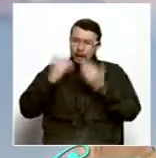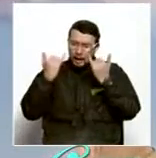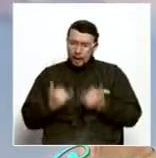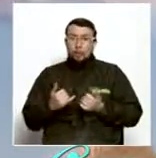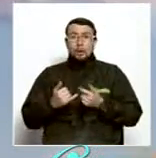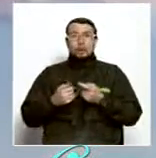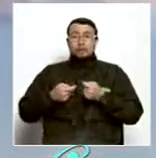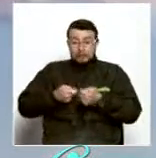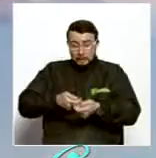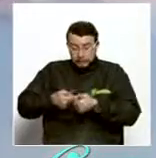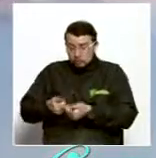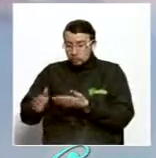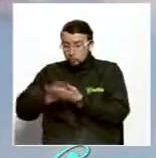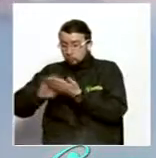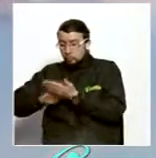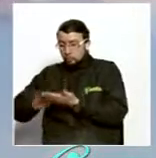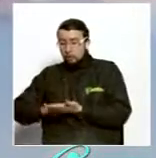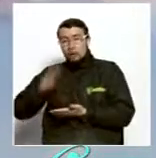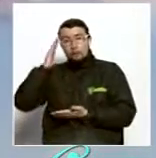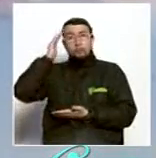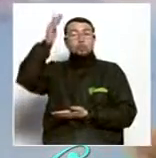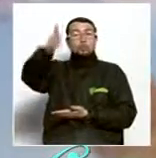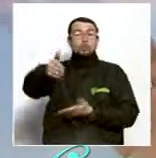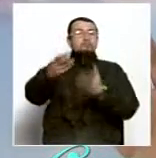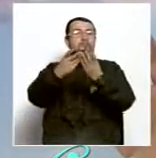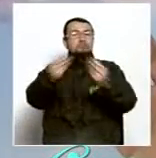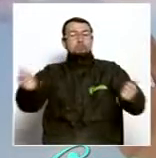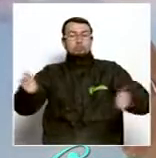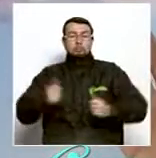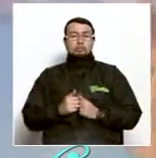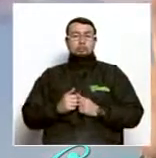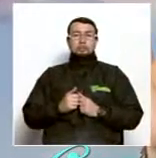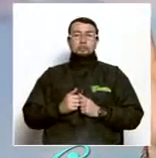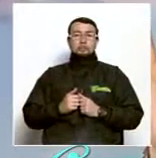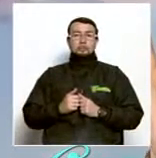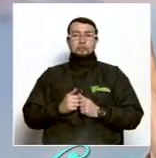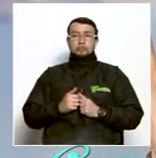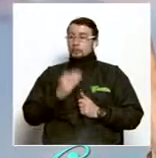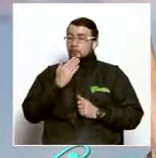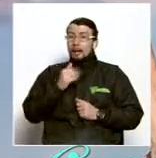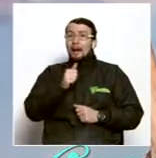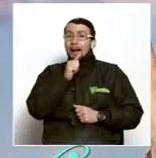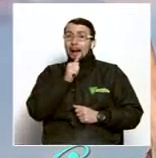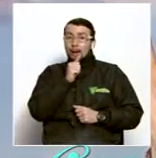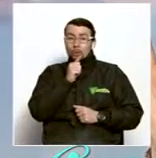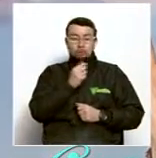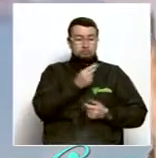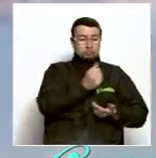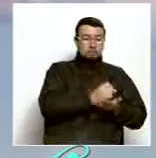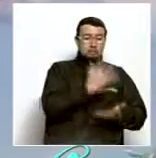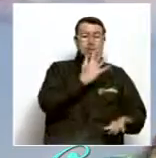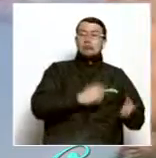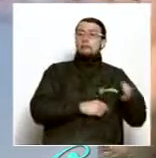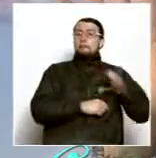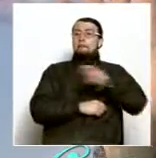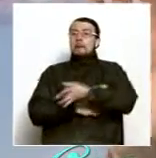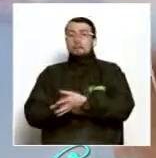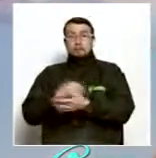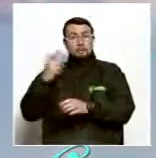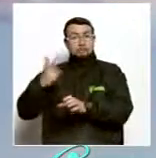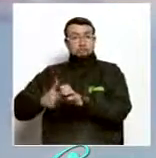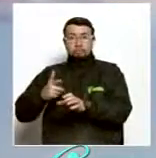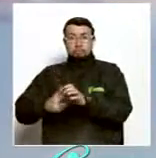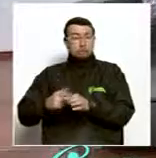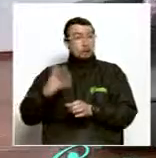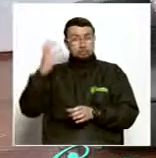semillas, se nos vienen épocas bien difíciles. Es más, el agua vale más que la gasolina. Nunca nadie se llegó a imaginar